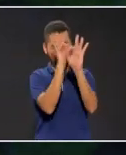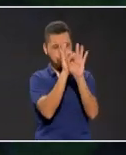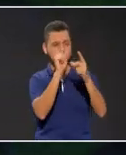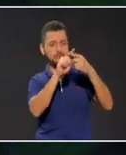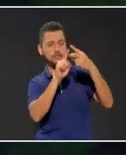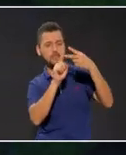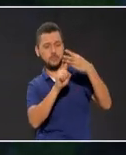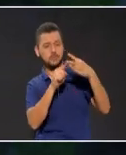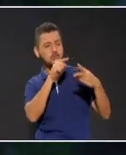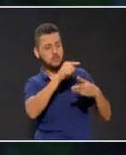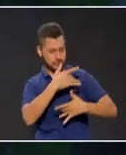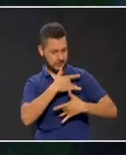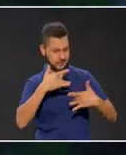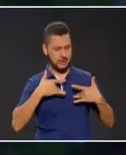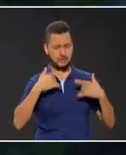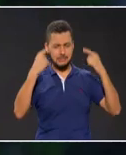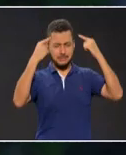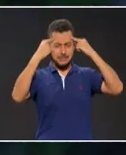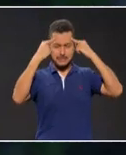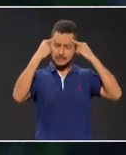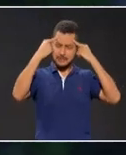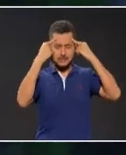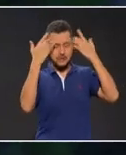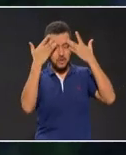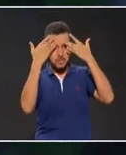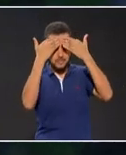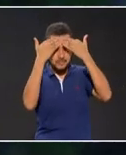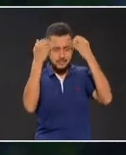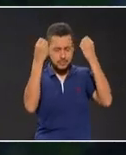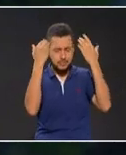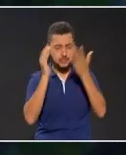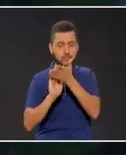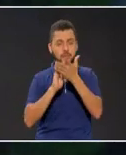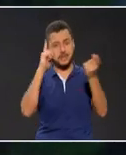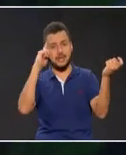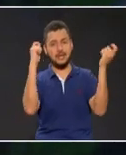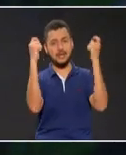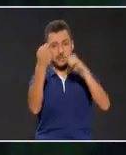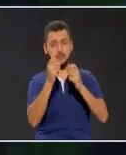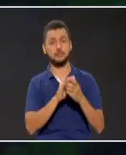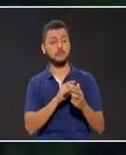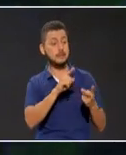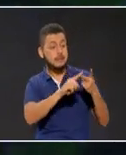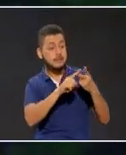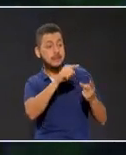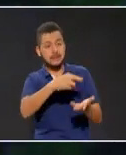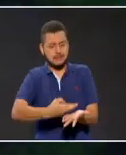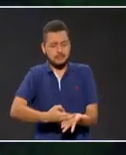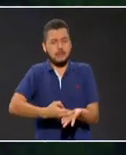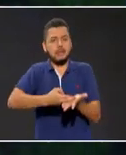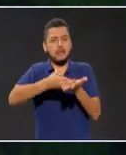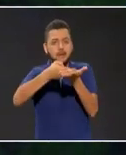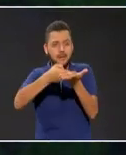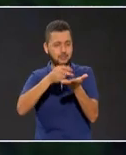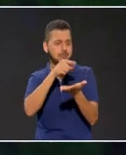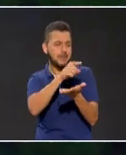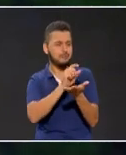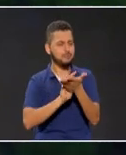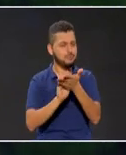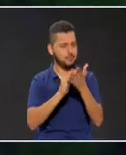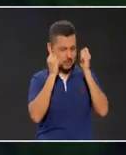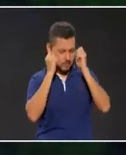enfoquemos tranquilamente a cada habitante de calle, saber qué tiene, qué consume, cómo lo recuperamos. Dos, rehabilitación, donde queremos enfocarnos mucho en los